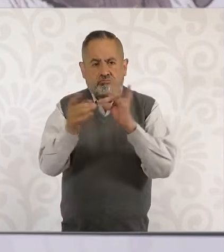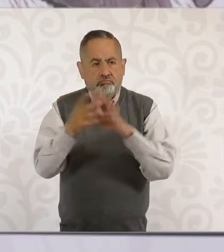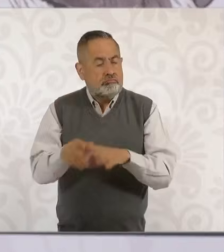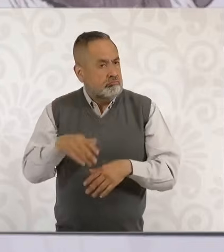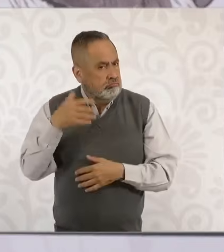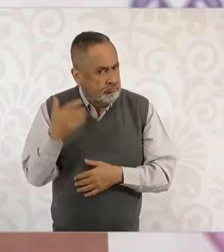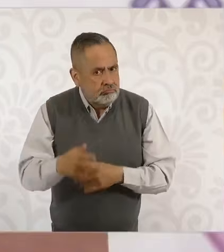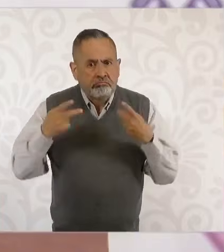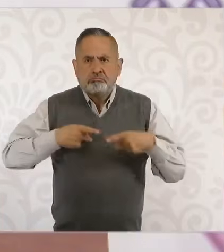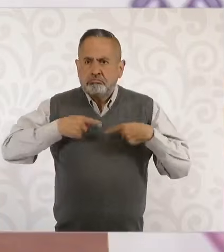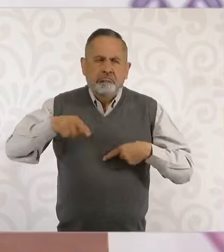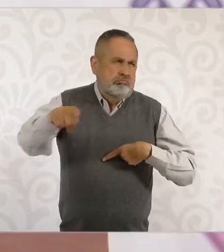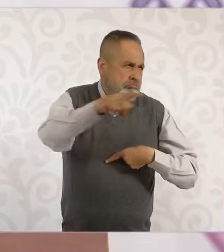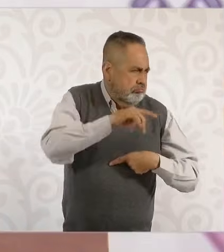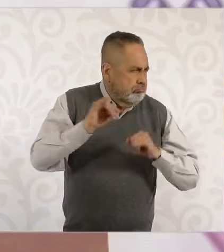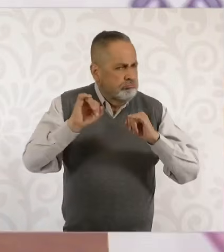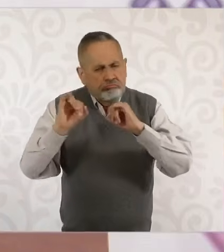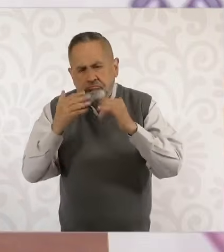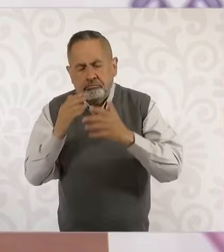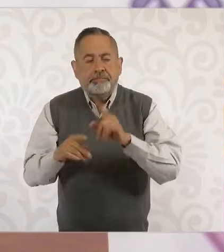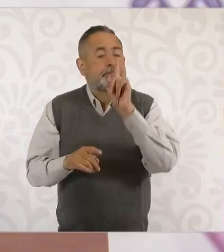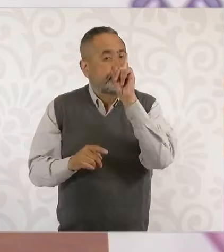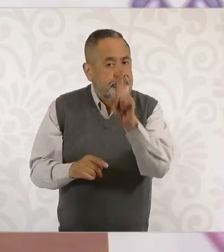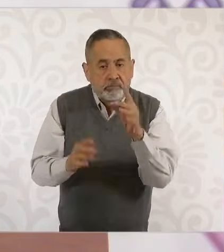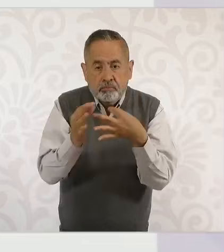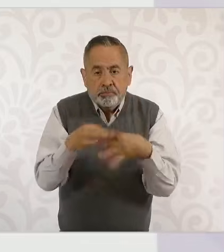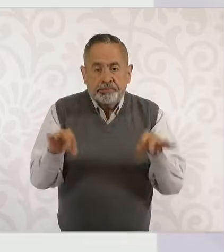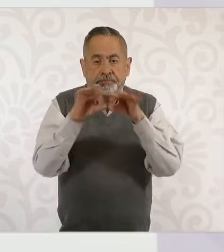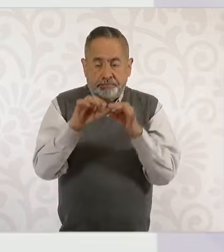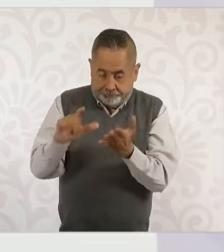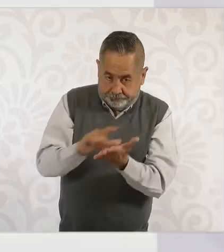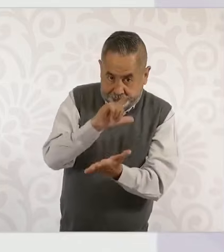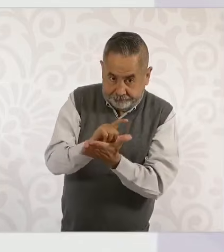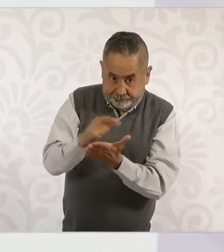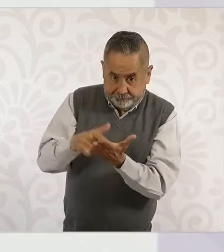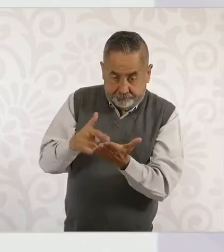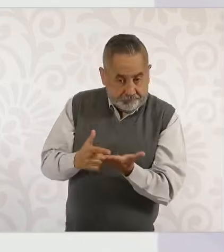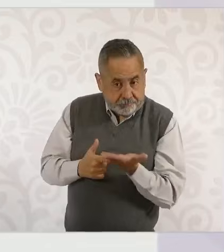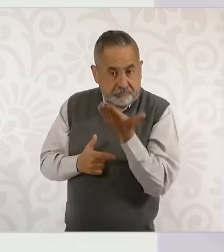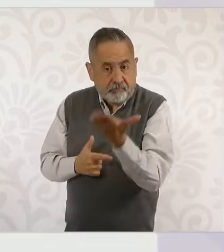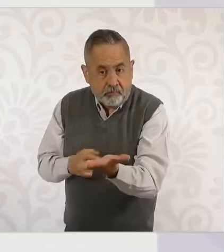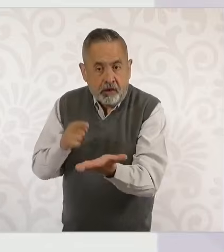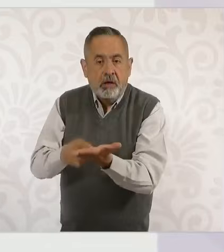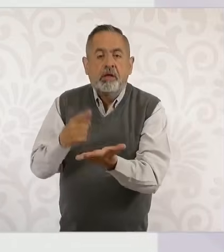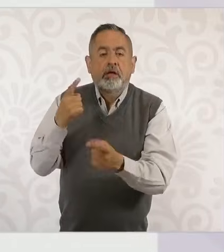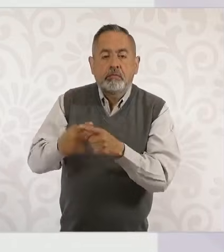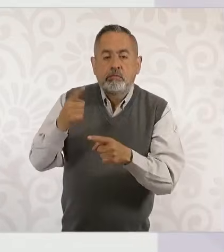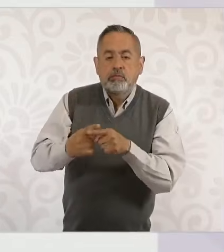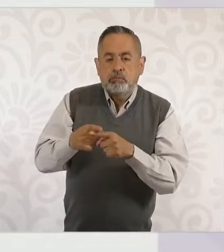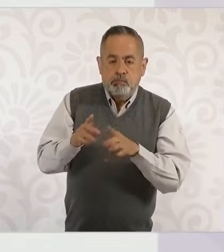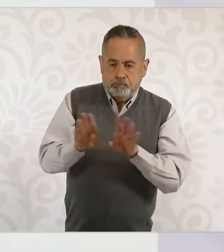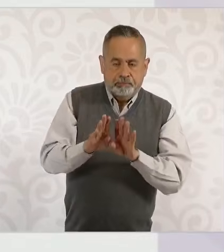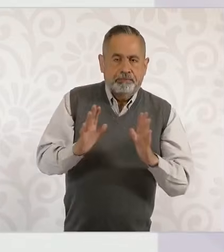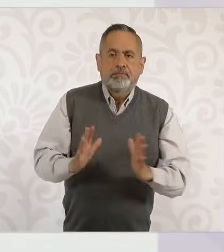cómo responde. Lo más importante de la reforma que estamos planteando es recuperar la esencia de la